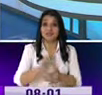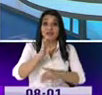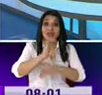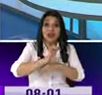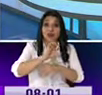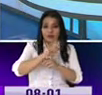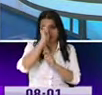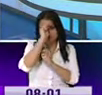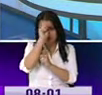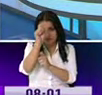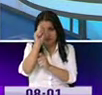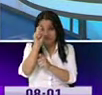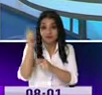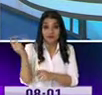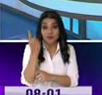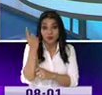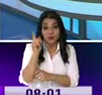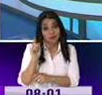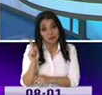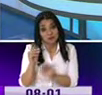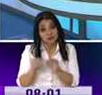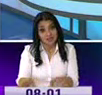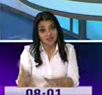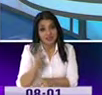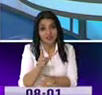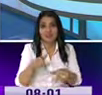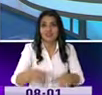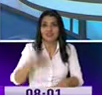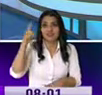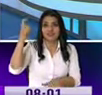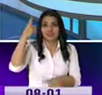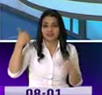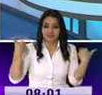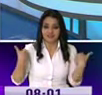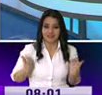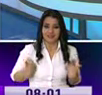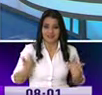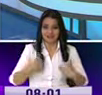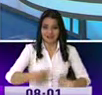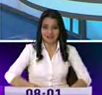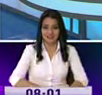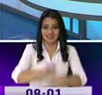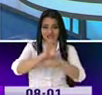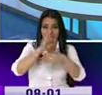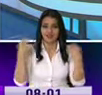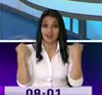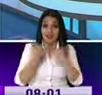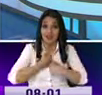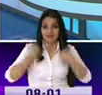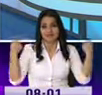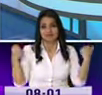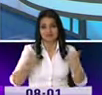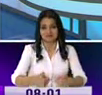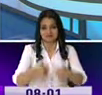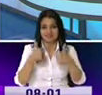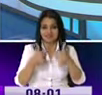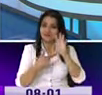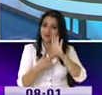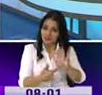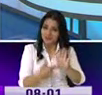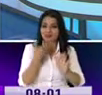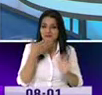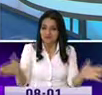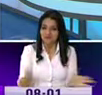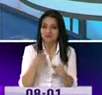y no se quiere ir solo. Veo que ya hay solcito aquí. Ya está con la camiseta, Alison ya se sacó el abrigo. Muy bien, para dar mejores vibras